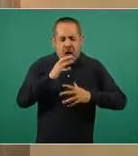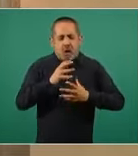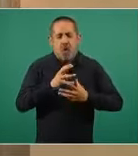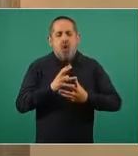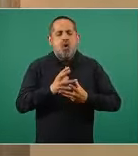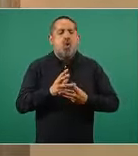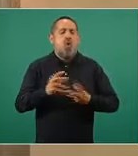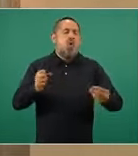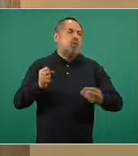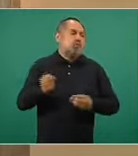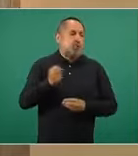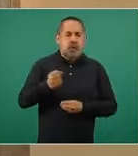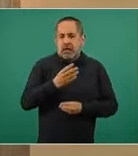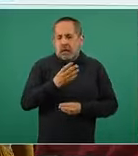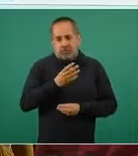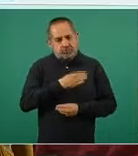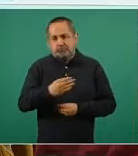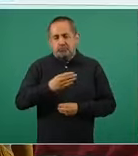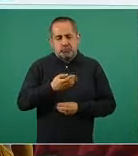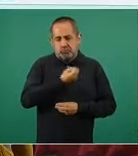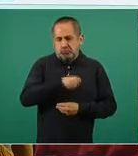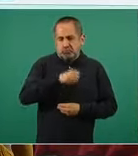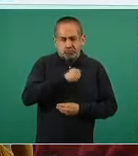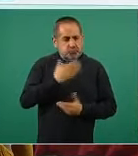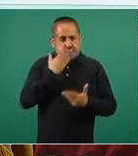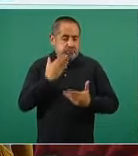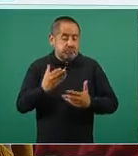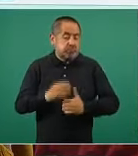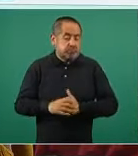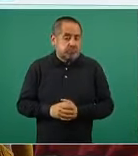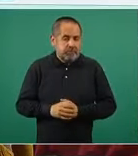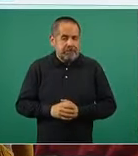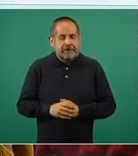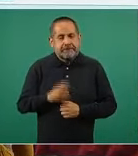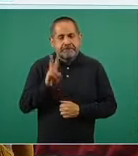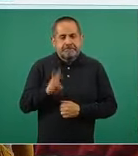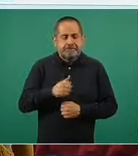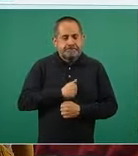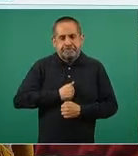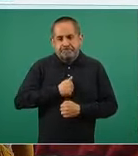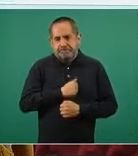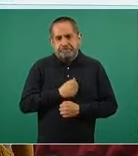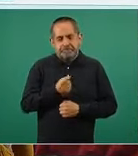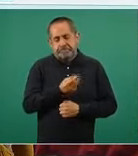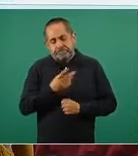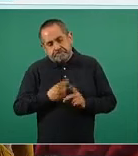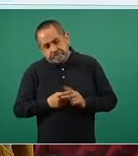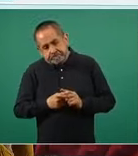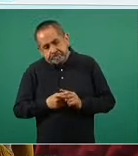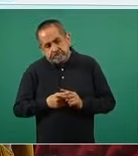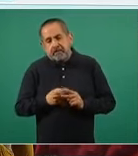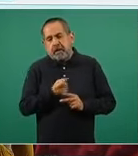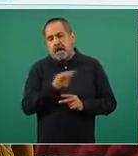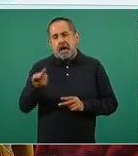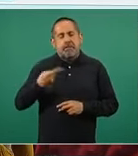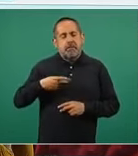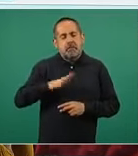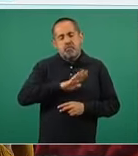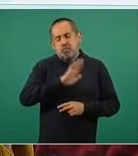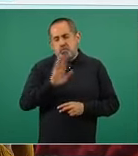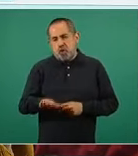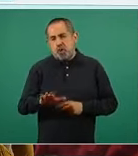resuelto el problema de salud y que actualmente ya se han recuperado. Desafortunadamente hemos contabilizado también las defunciones registradas